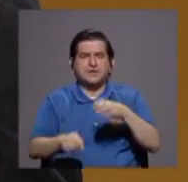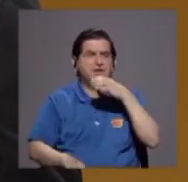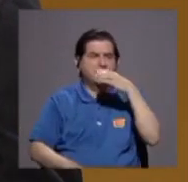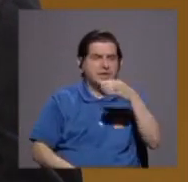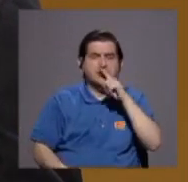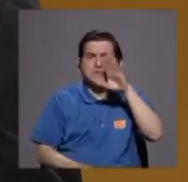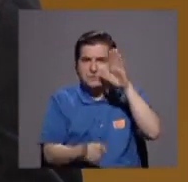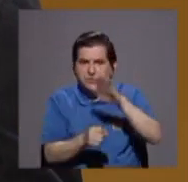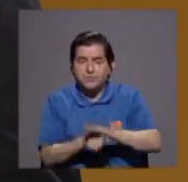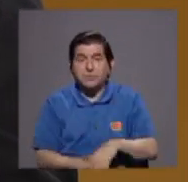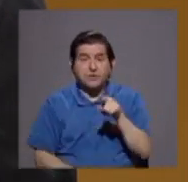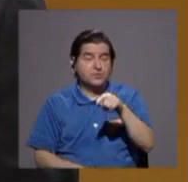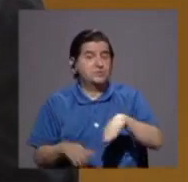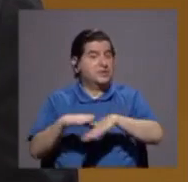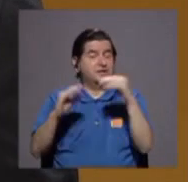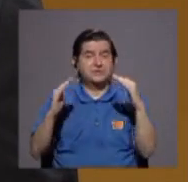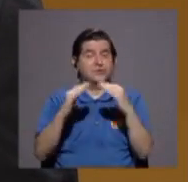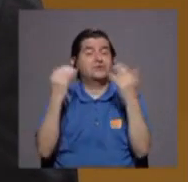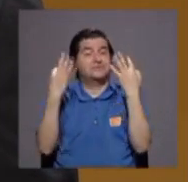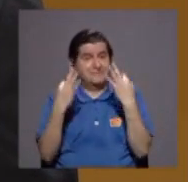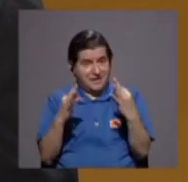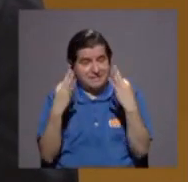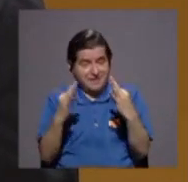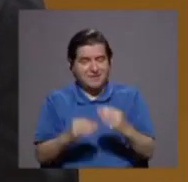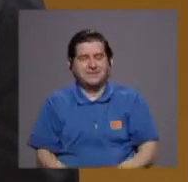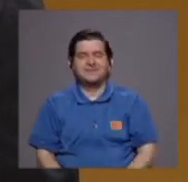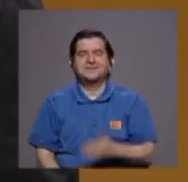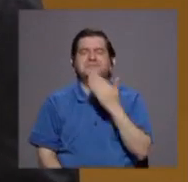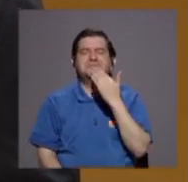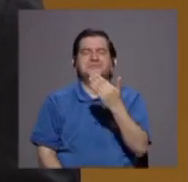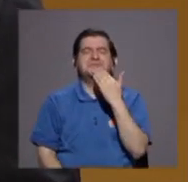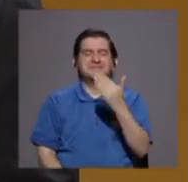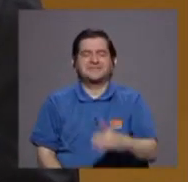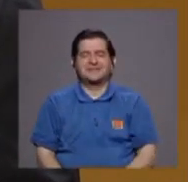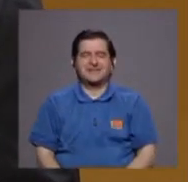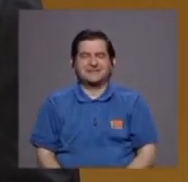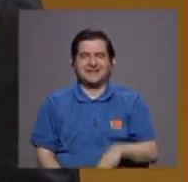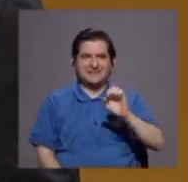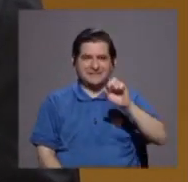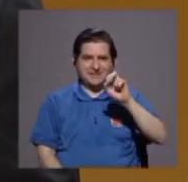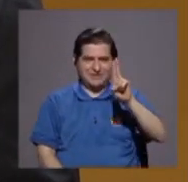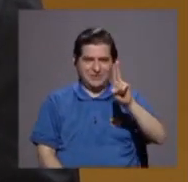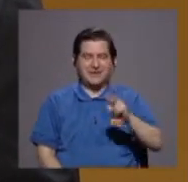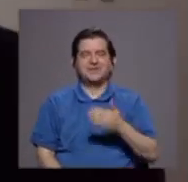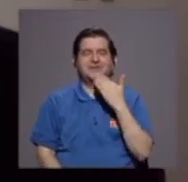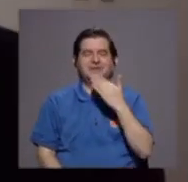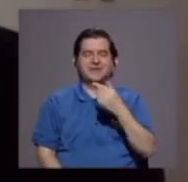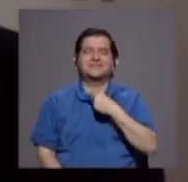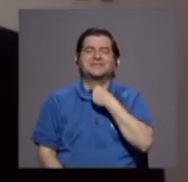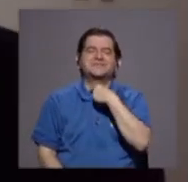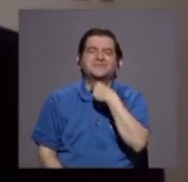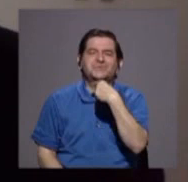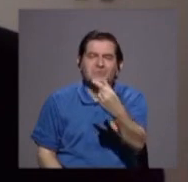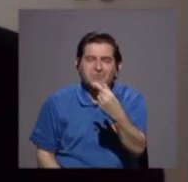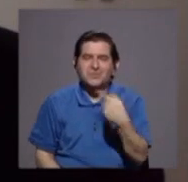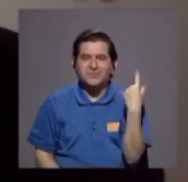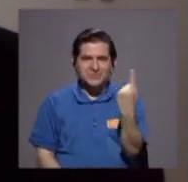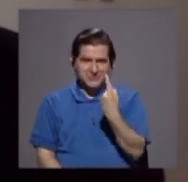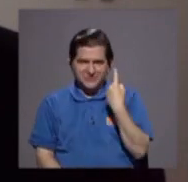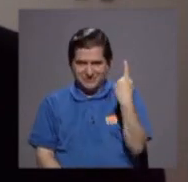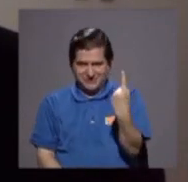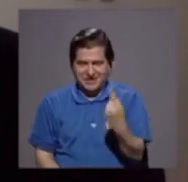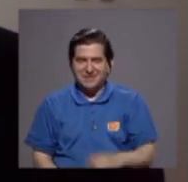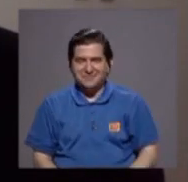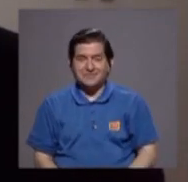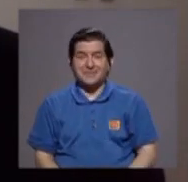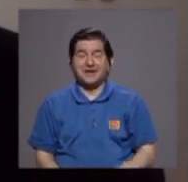si pueden no salgan de su casa. Muchísimas gracias, don Eduardo. Muchas gracias, un placer como siempre